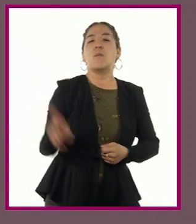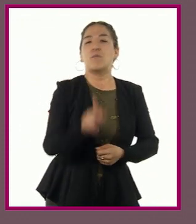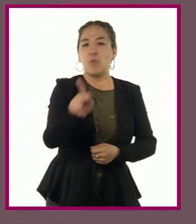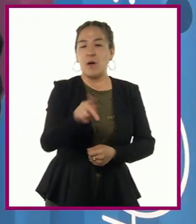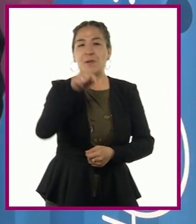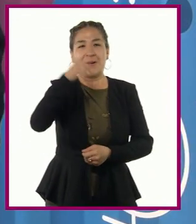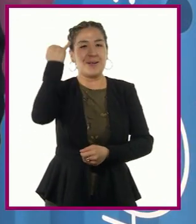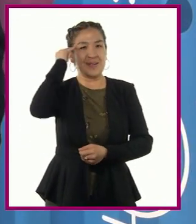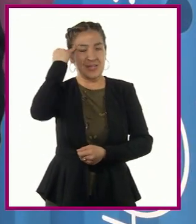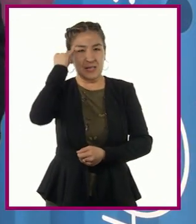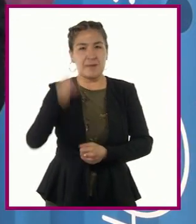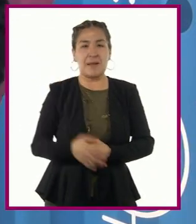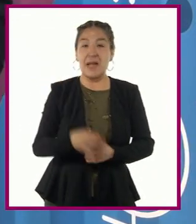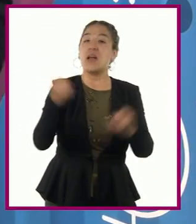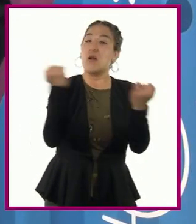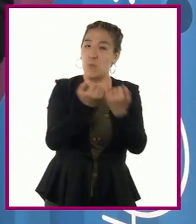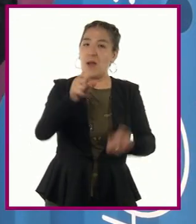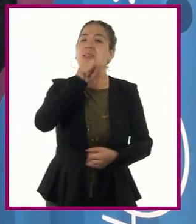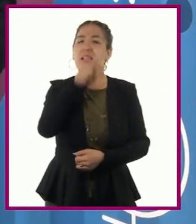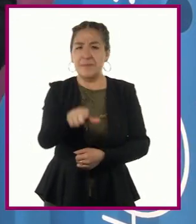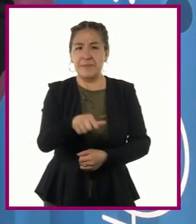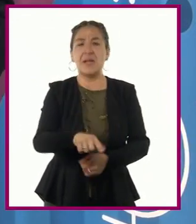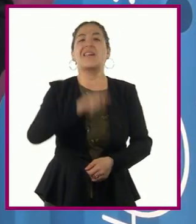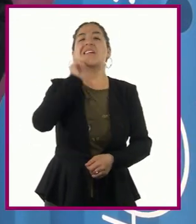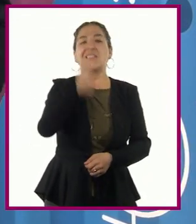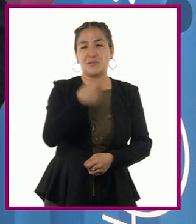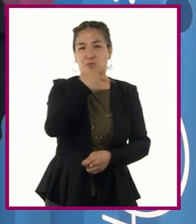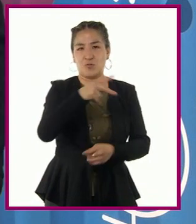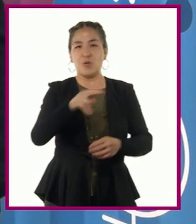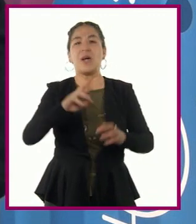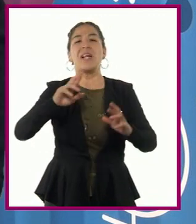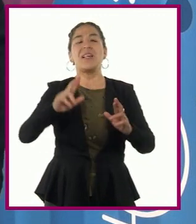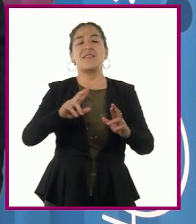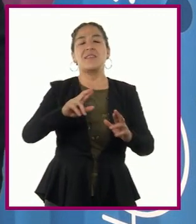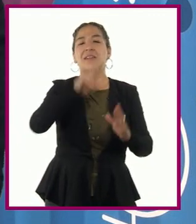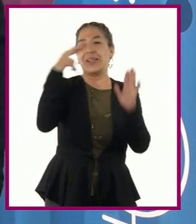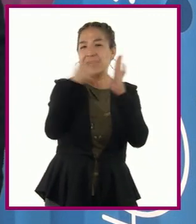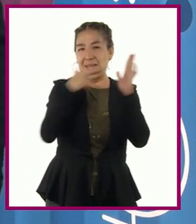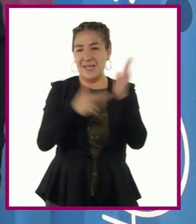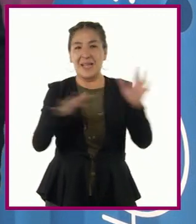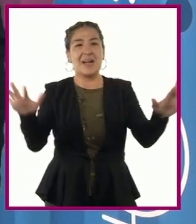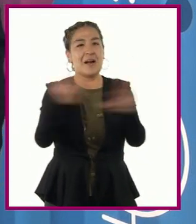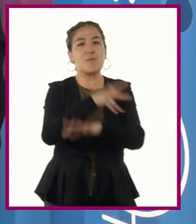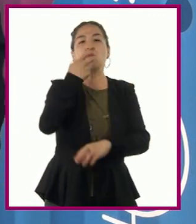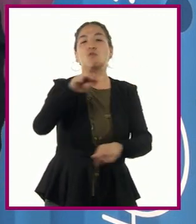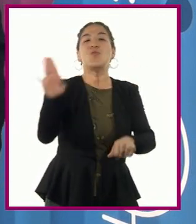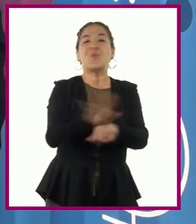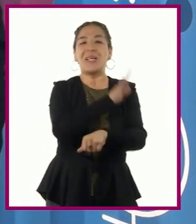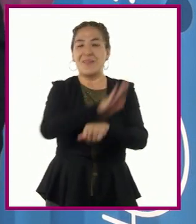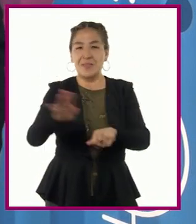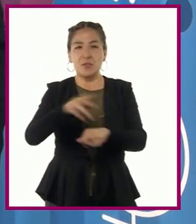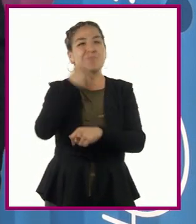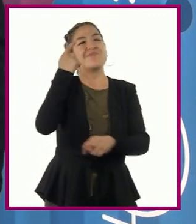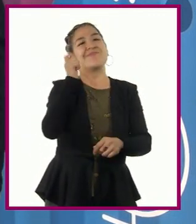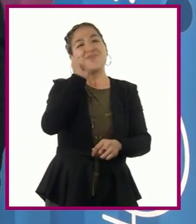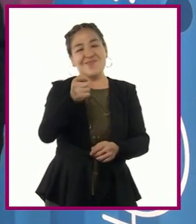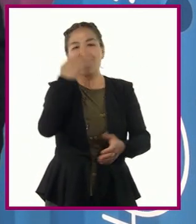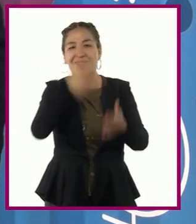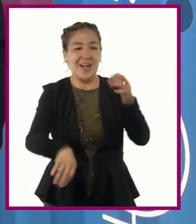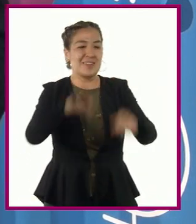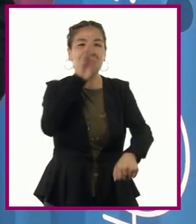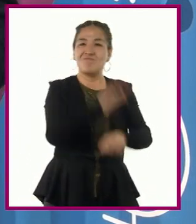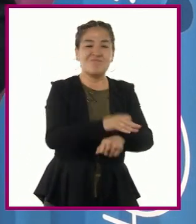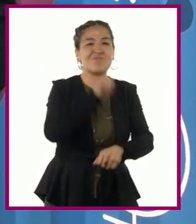de indios. También se incluyeron algunas reformas que beneficiaron a las clases más desprotegidas, como la